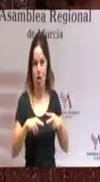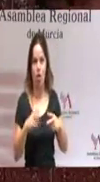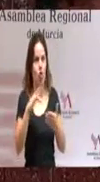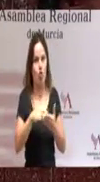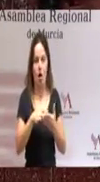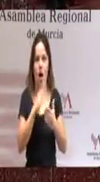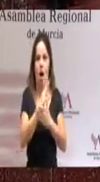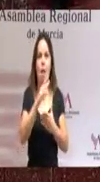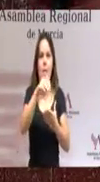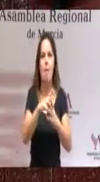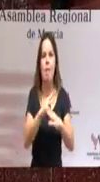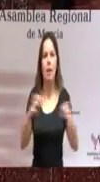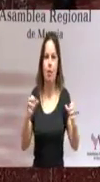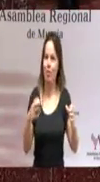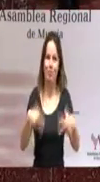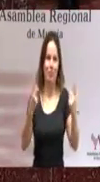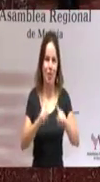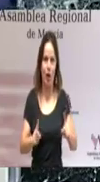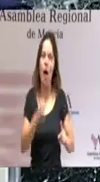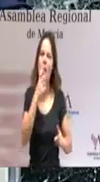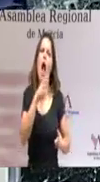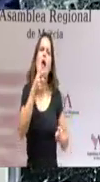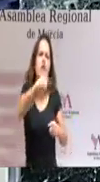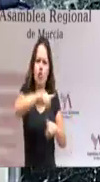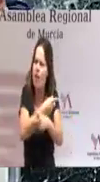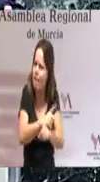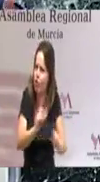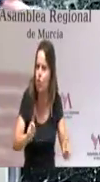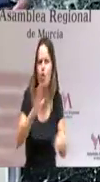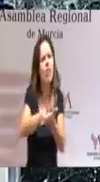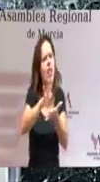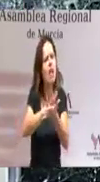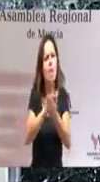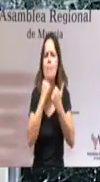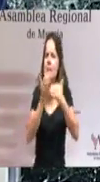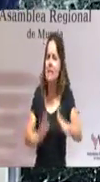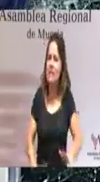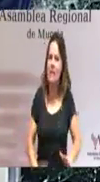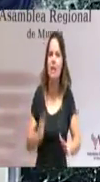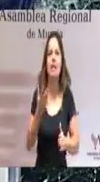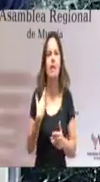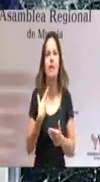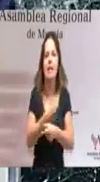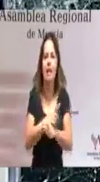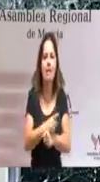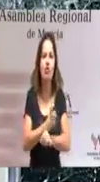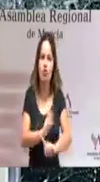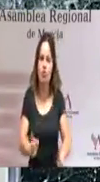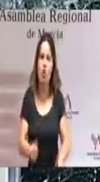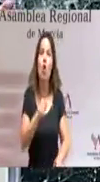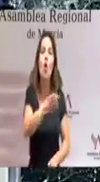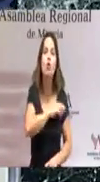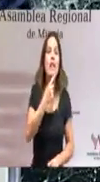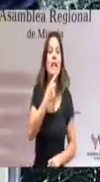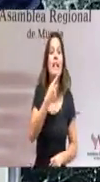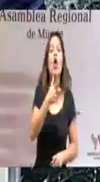en sede parlamentaria. Bueno, se pongan ustedes nerviosos, tranquilo, no pasa nada, no se pongan ustedes nerviosos. Dice usted